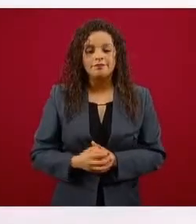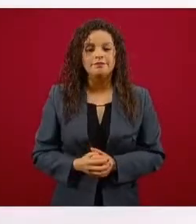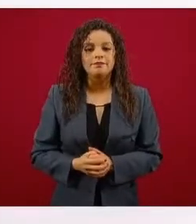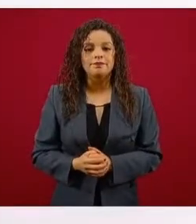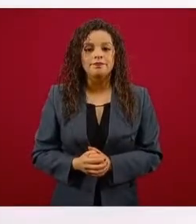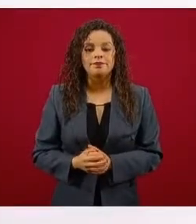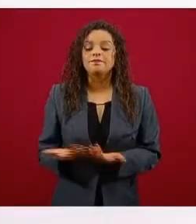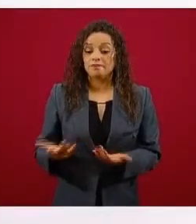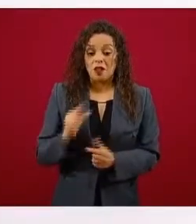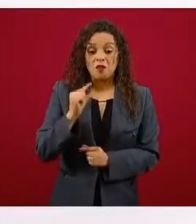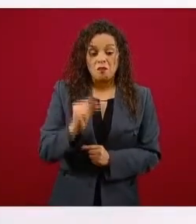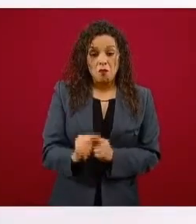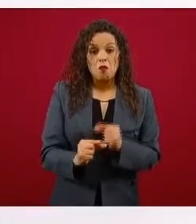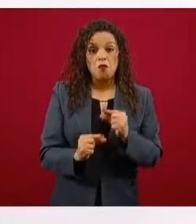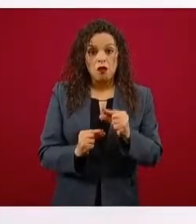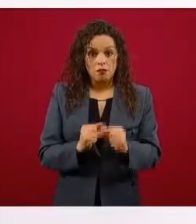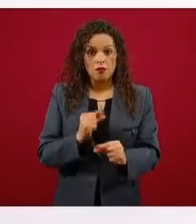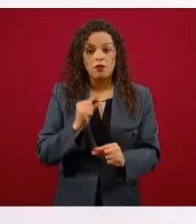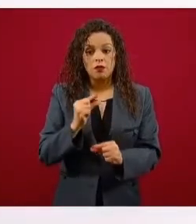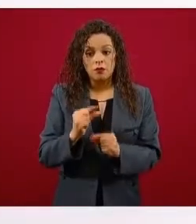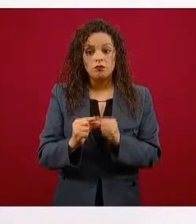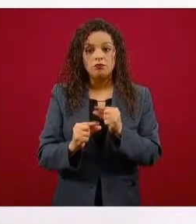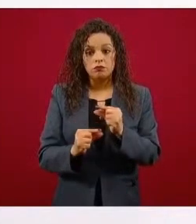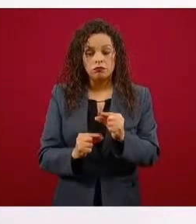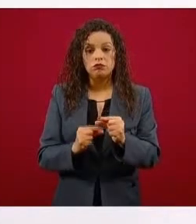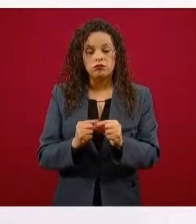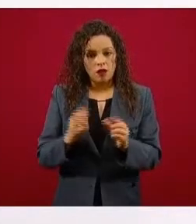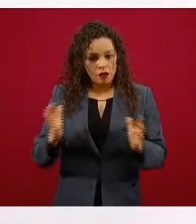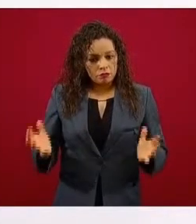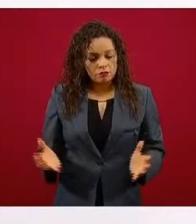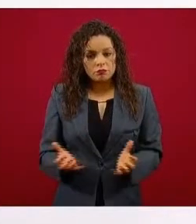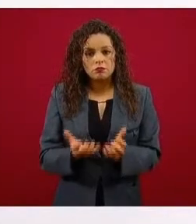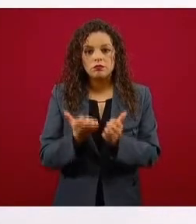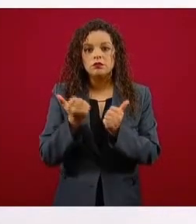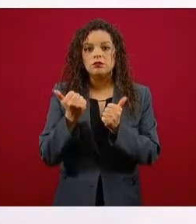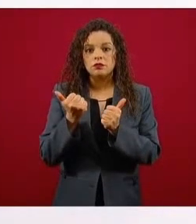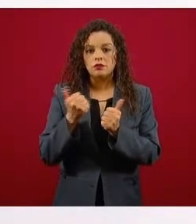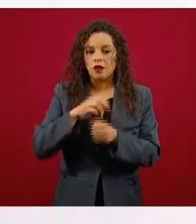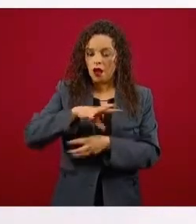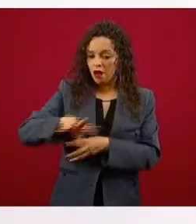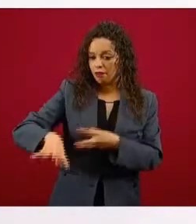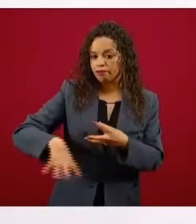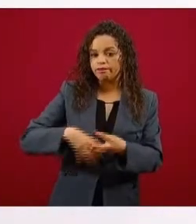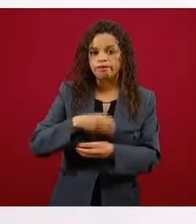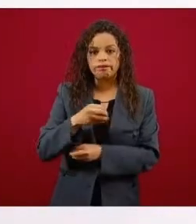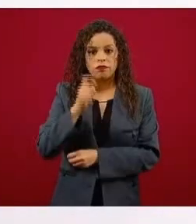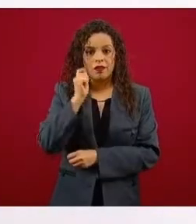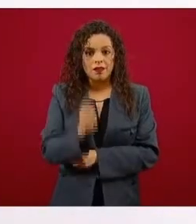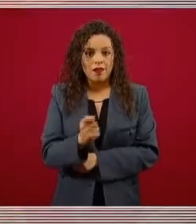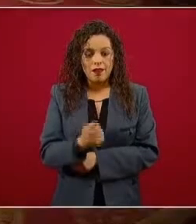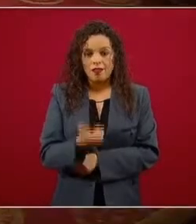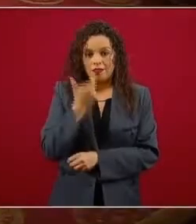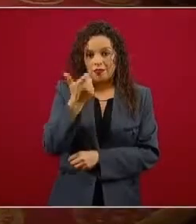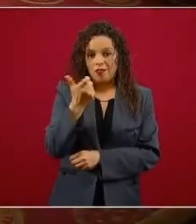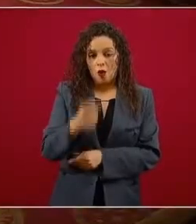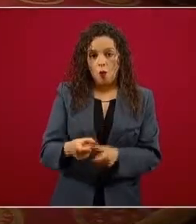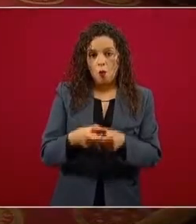Poco a poco se ha ido recuperando nuestra moneda. Durante el tiempo que llevamos en el gobierno,